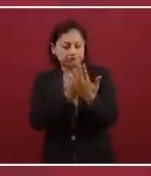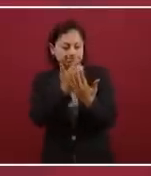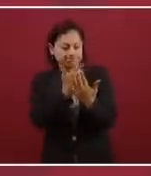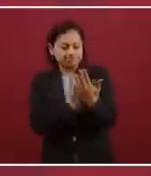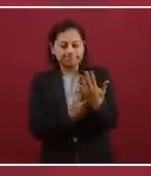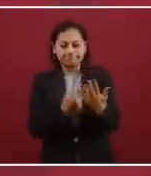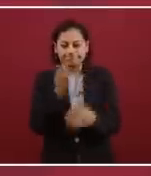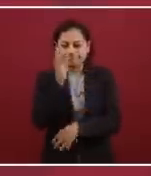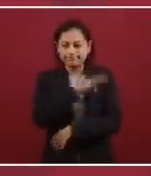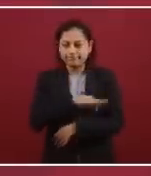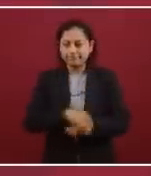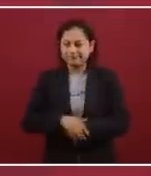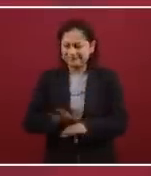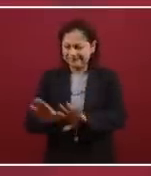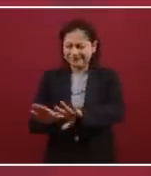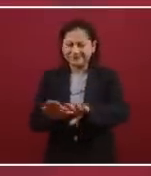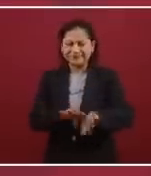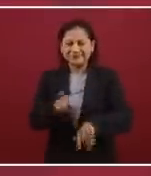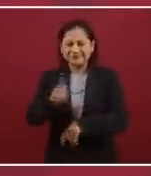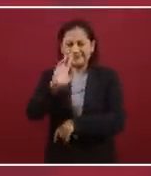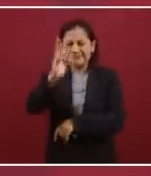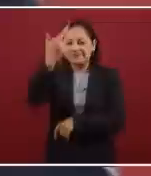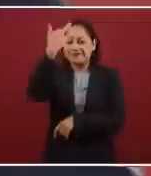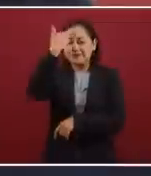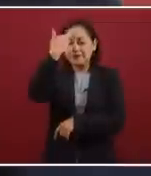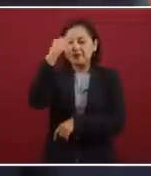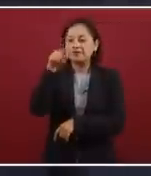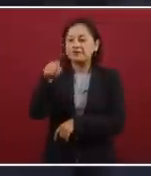de cuando salía un reportaje